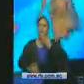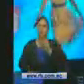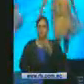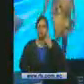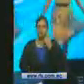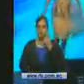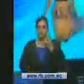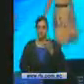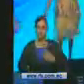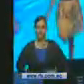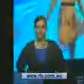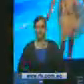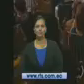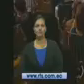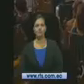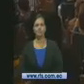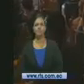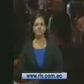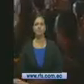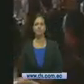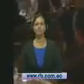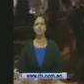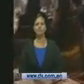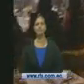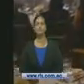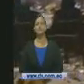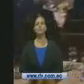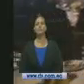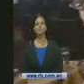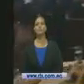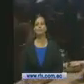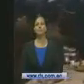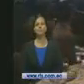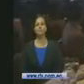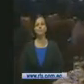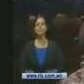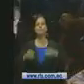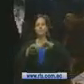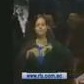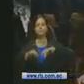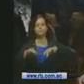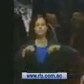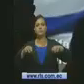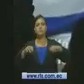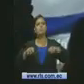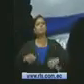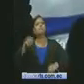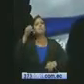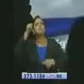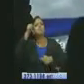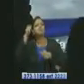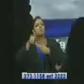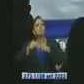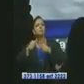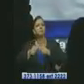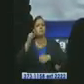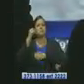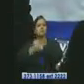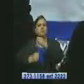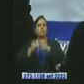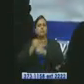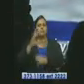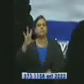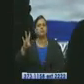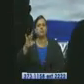Luces y arte fueron el umbral en la conmemoración del 70º aniversario de la independencia del Estado de